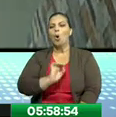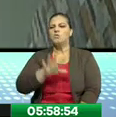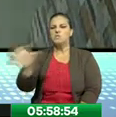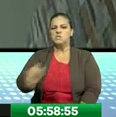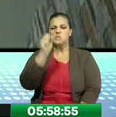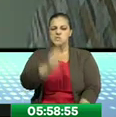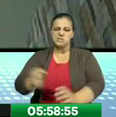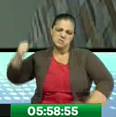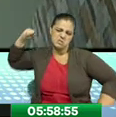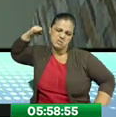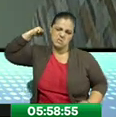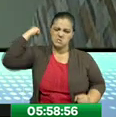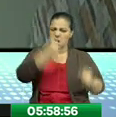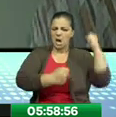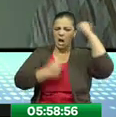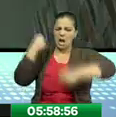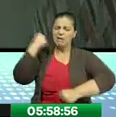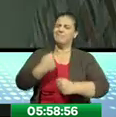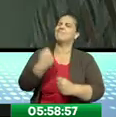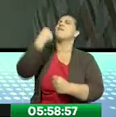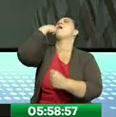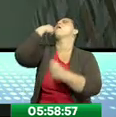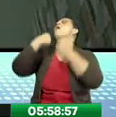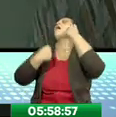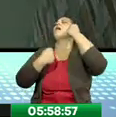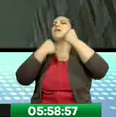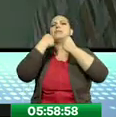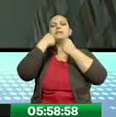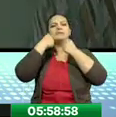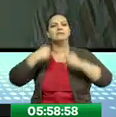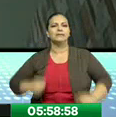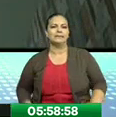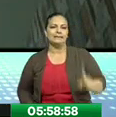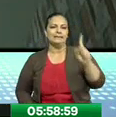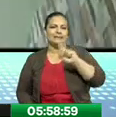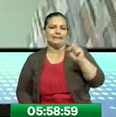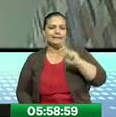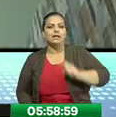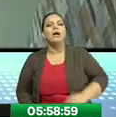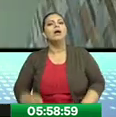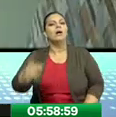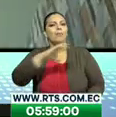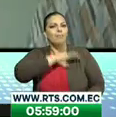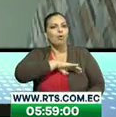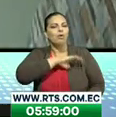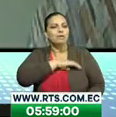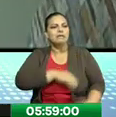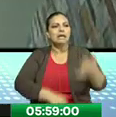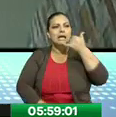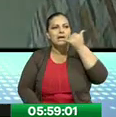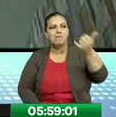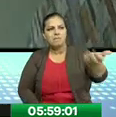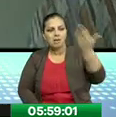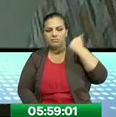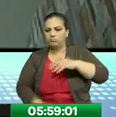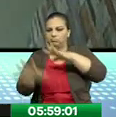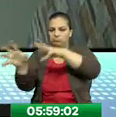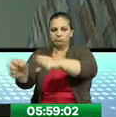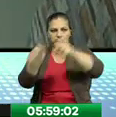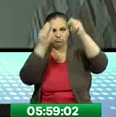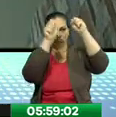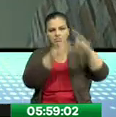policía, tenemos como sociedad civilizada, tenemos quien imparta justicia. Si usted no se